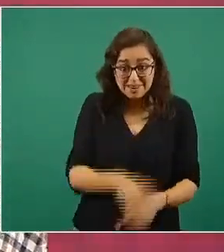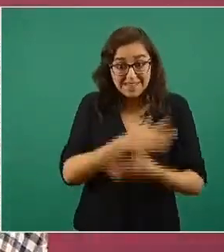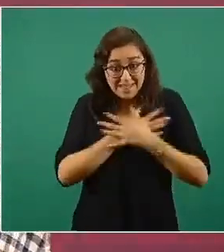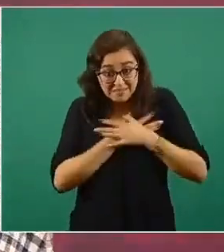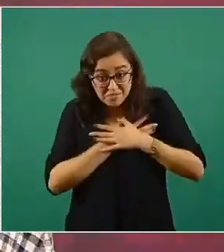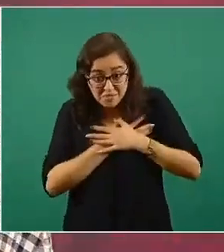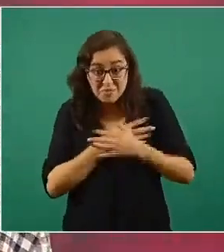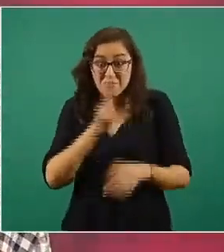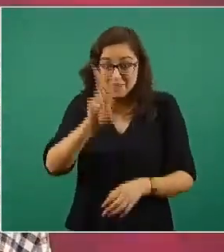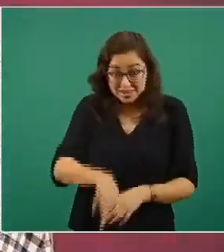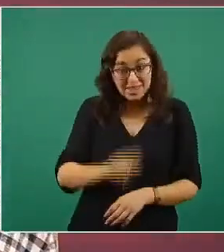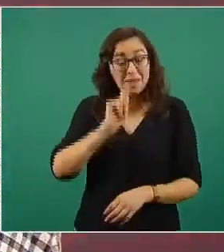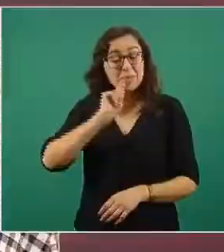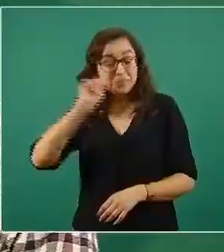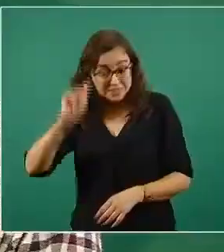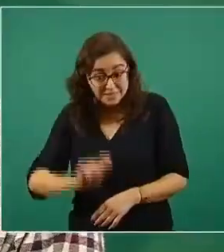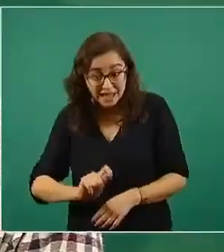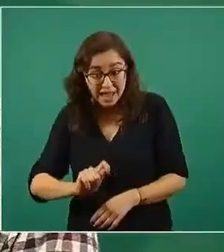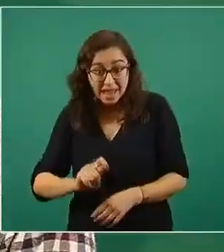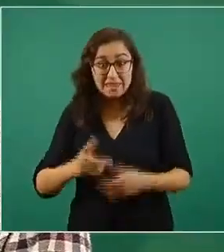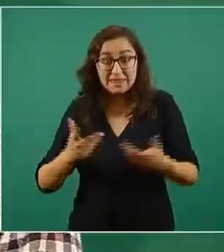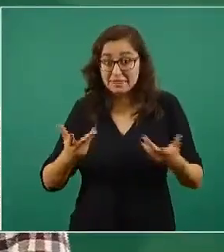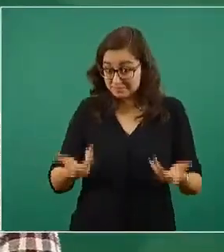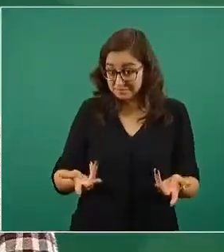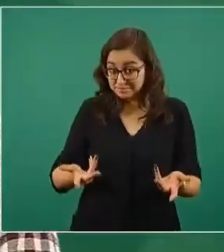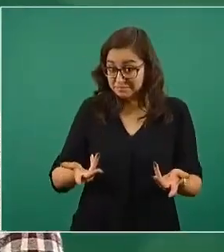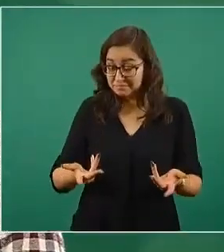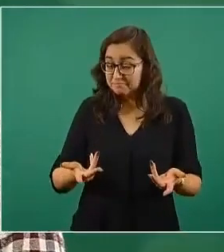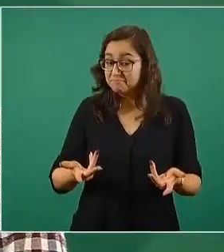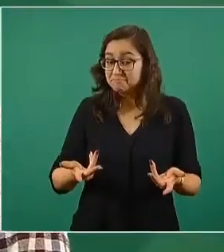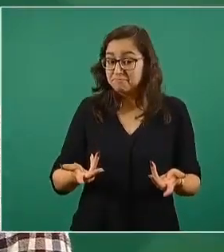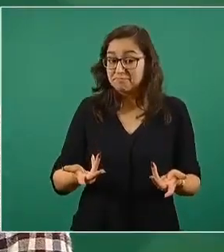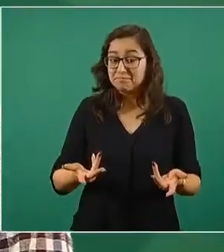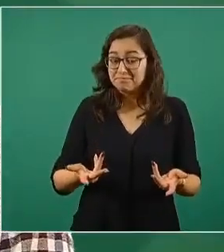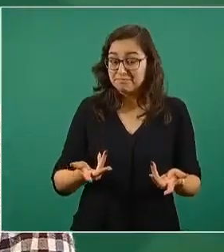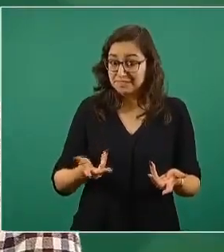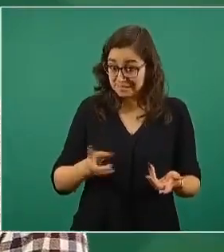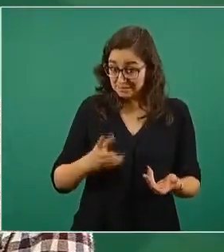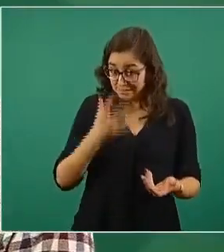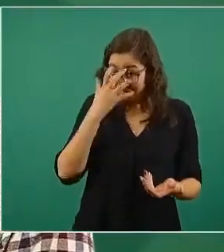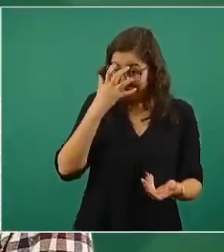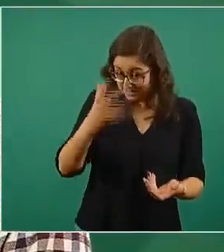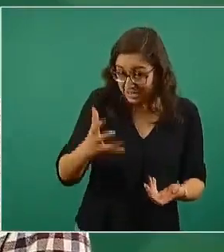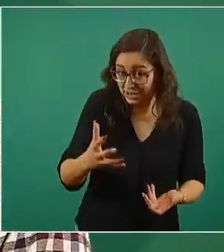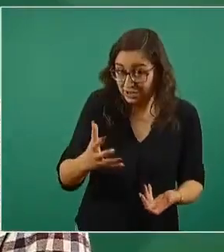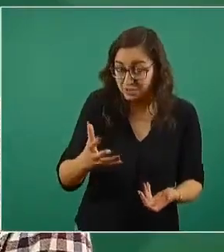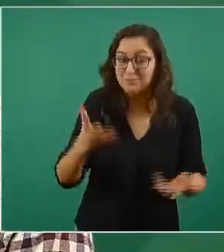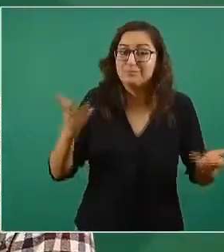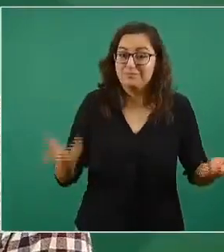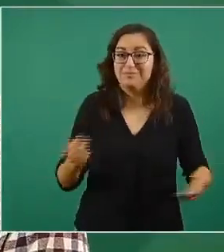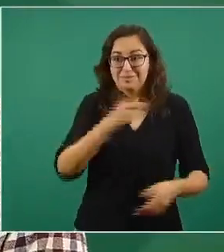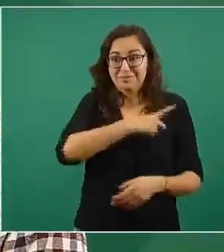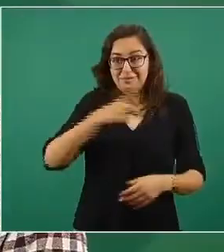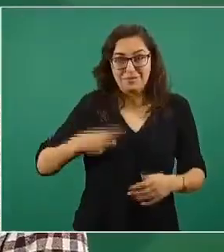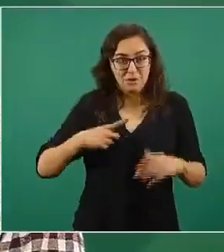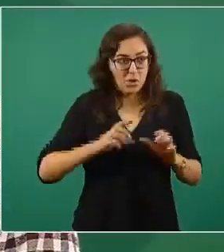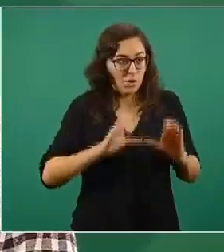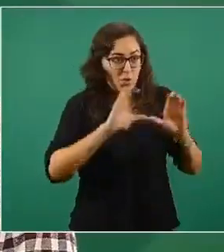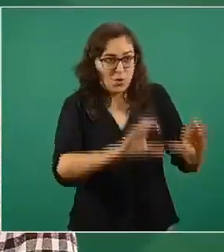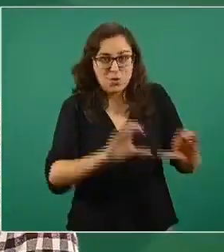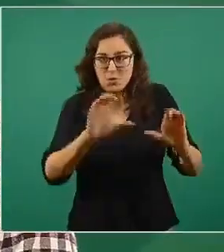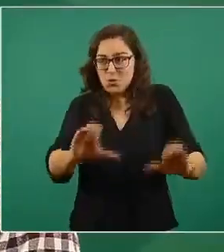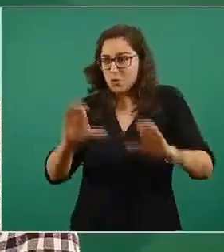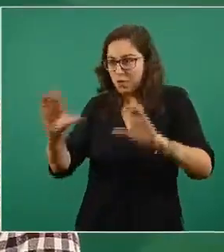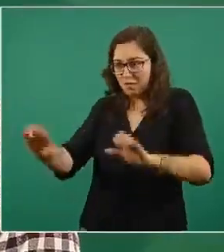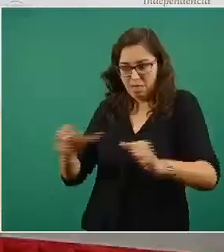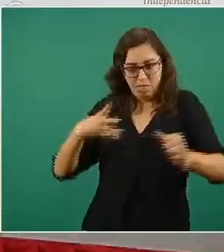nuestras amigas y amigos o si tenemos amor, expresémoslo también absteniéndonos de llevarle